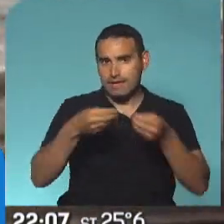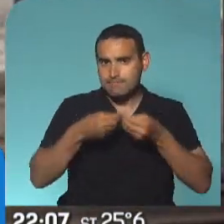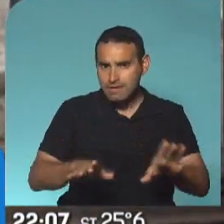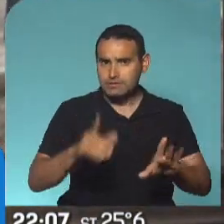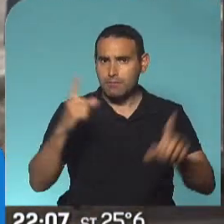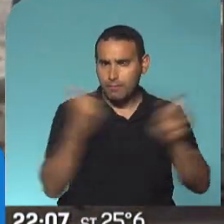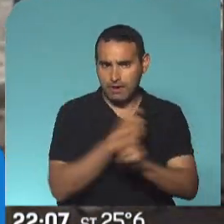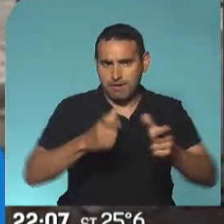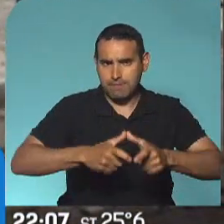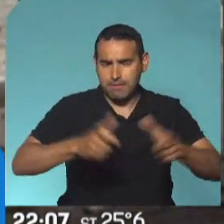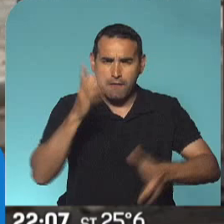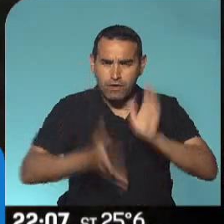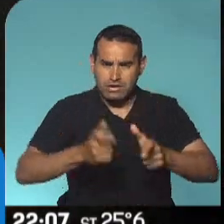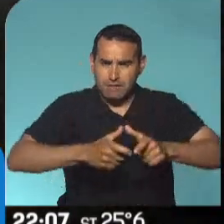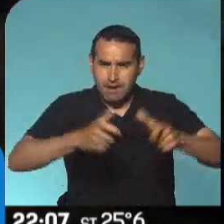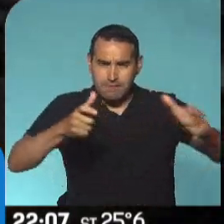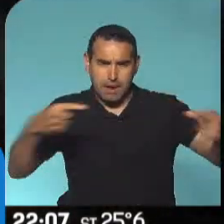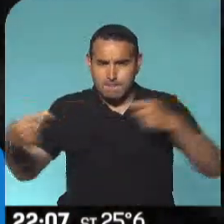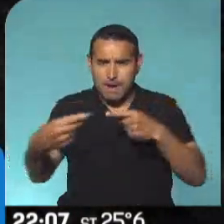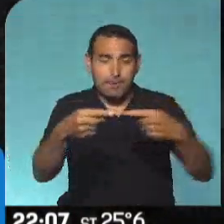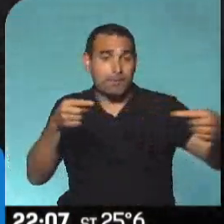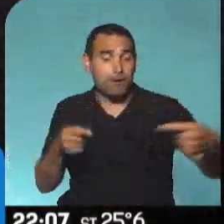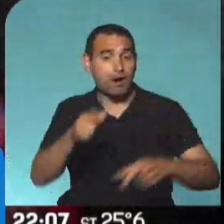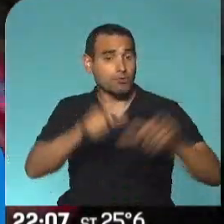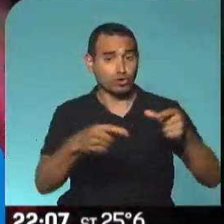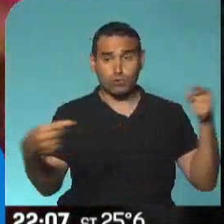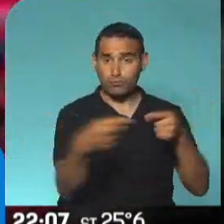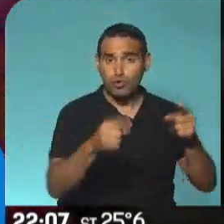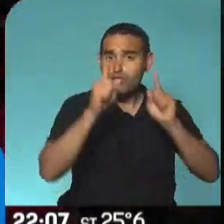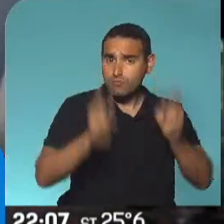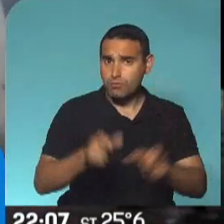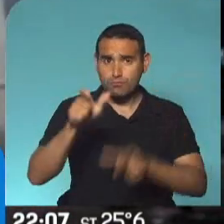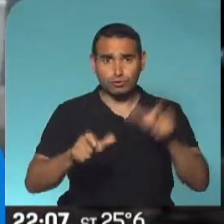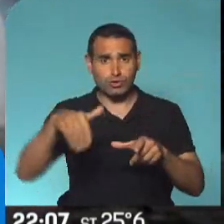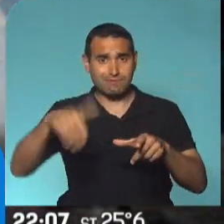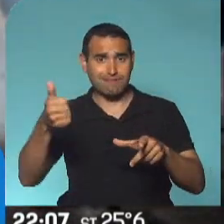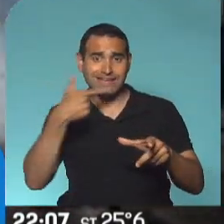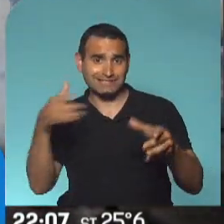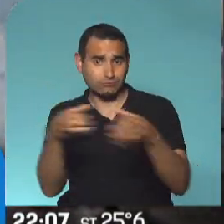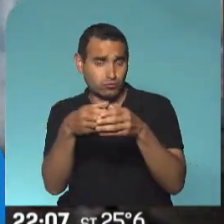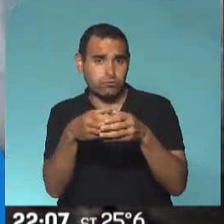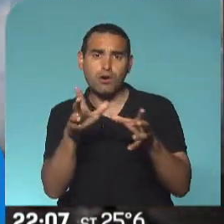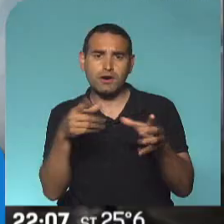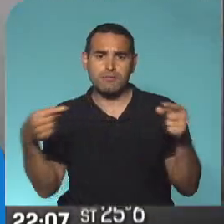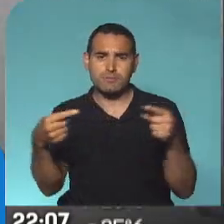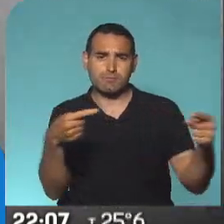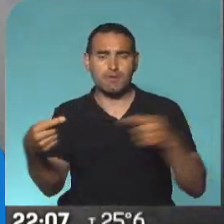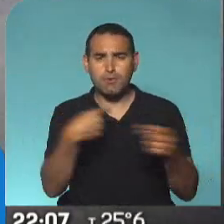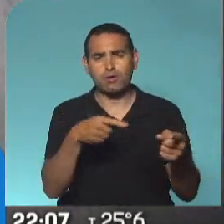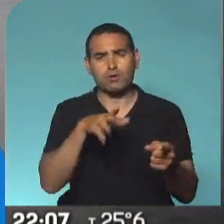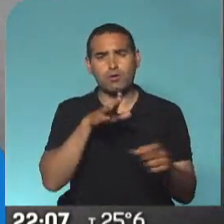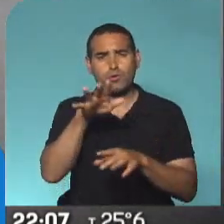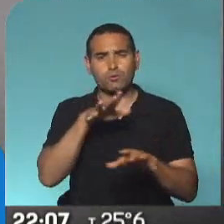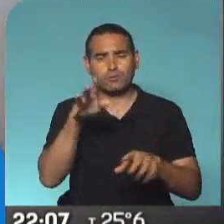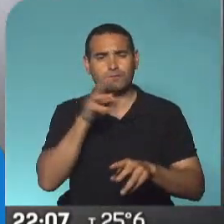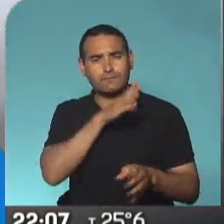los episodios de violencia y confrontación, protagonizados por opositores y también masistas, con funcionarios buscando asilo en embajadas, en